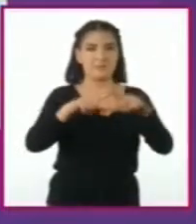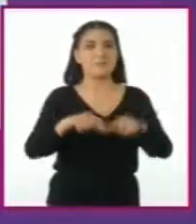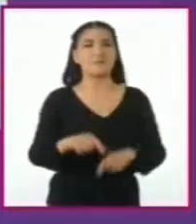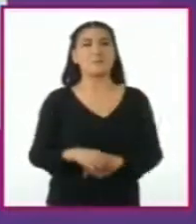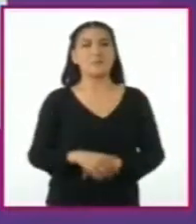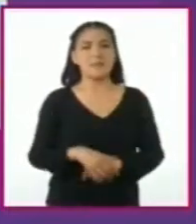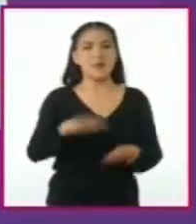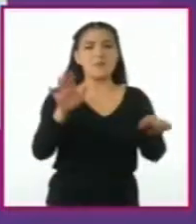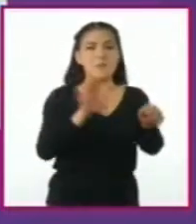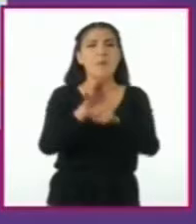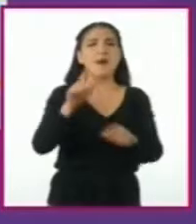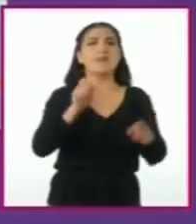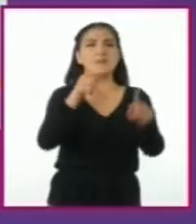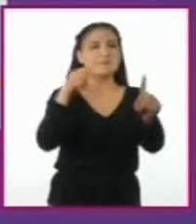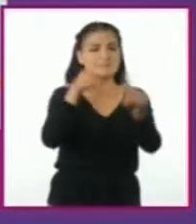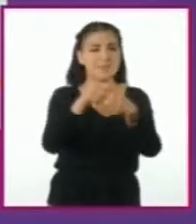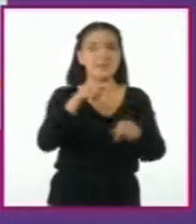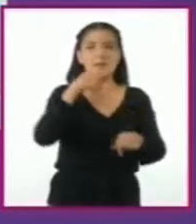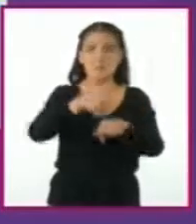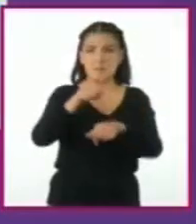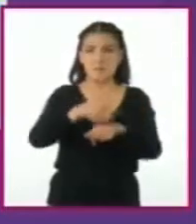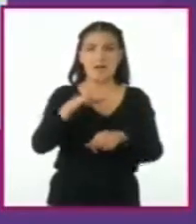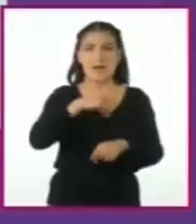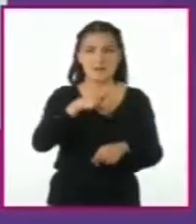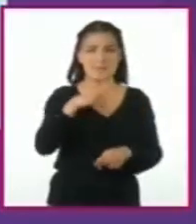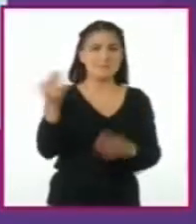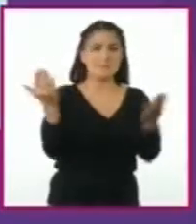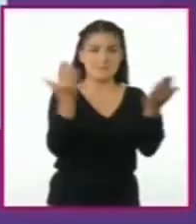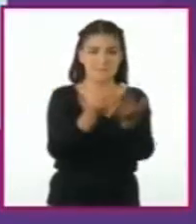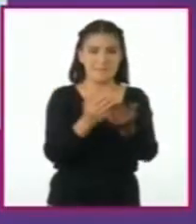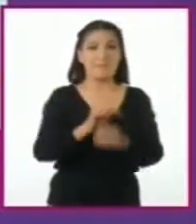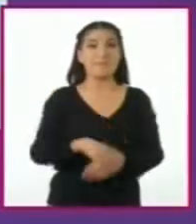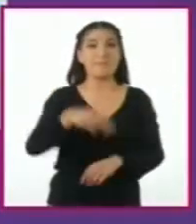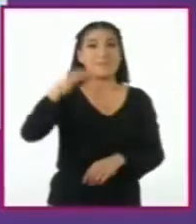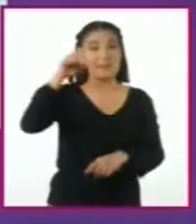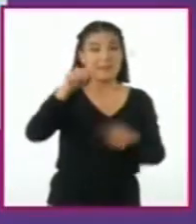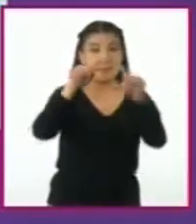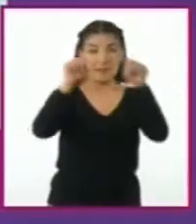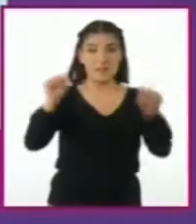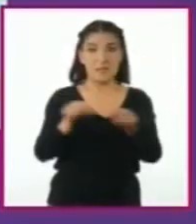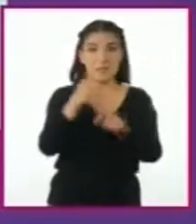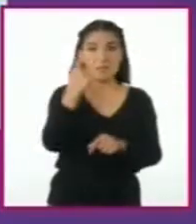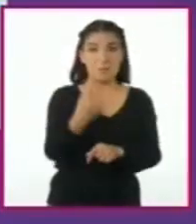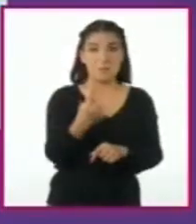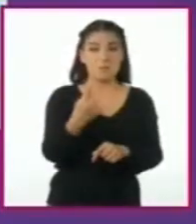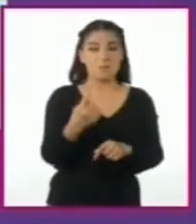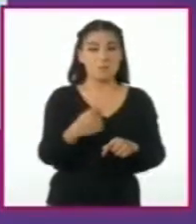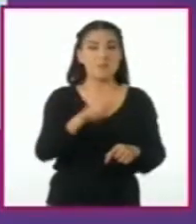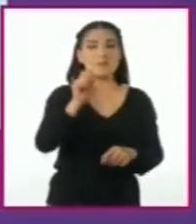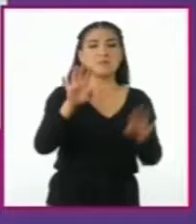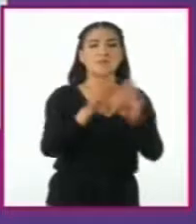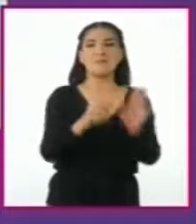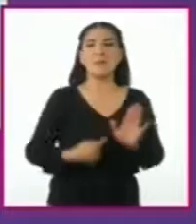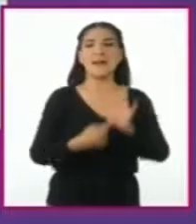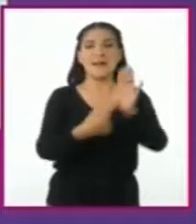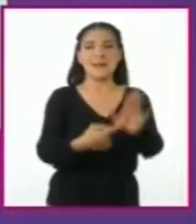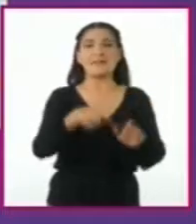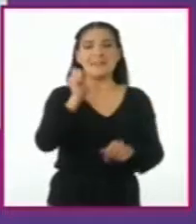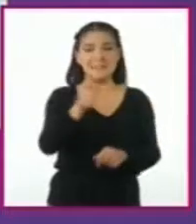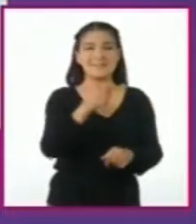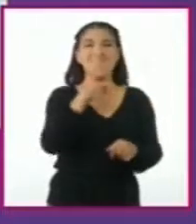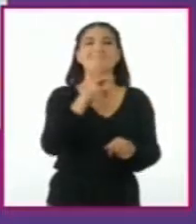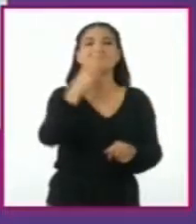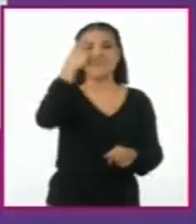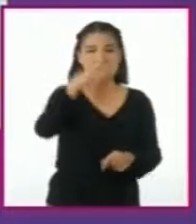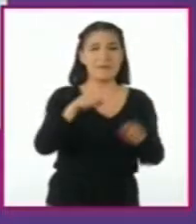a qué tipo de tarjeta pertenecen. La tarjeta 1 es una ficha de presentación, cuyas medidas son